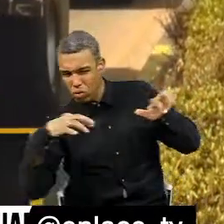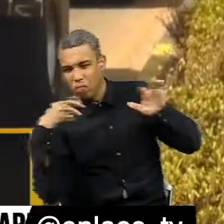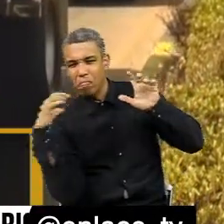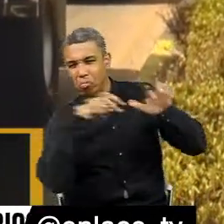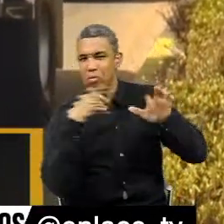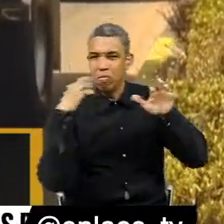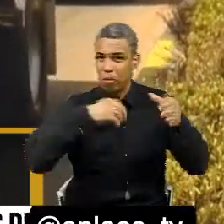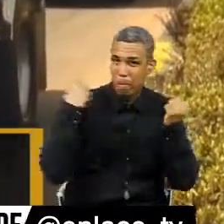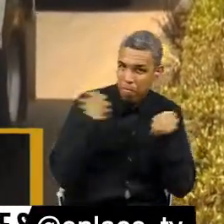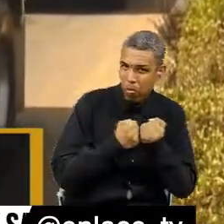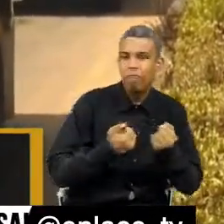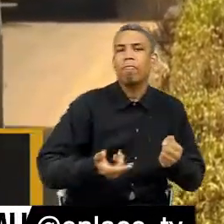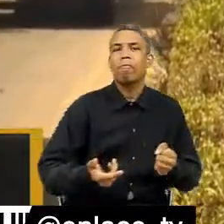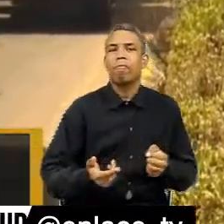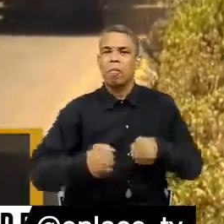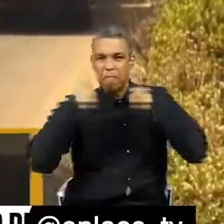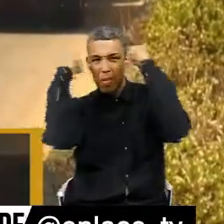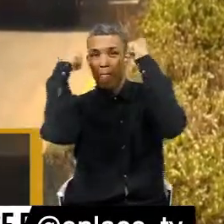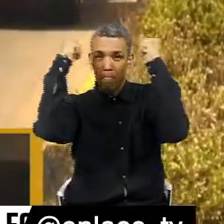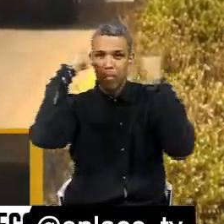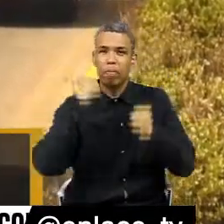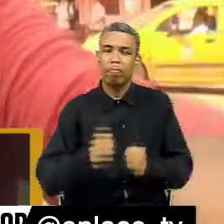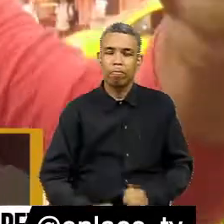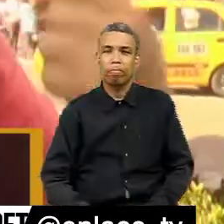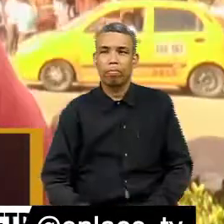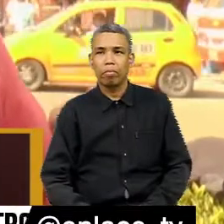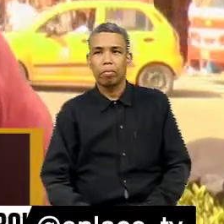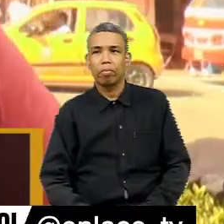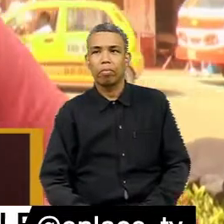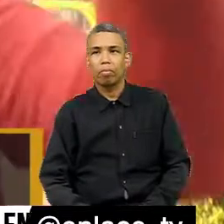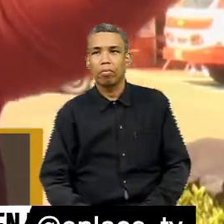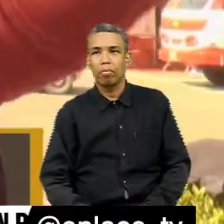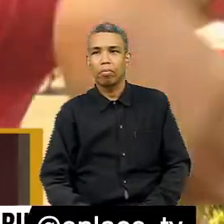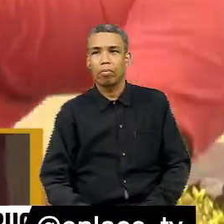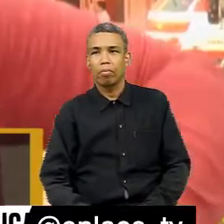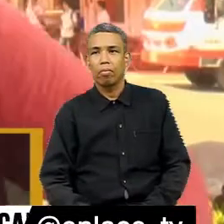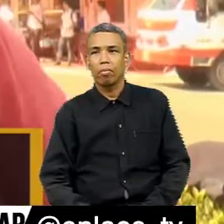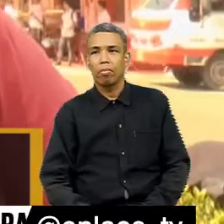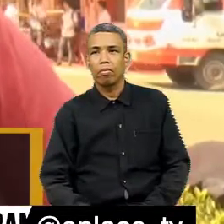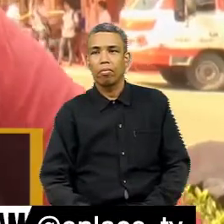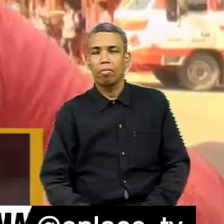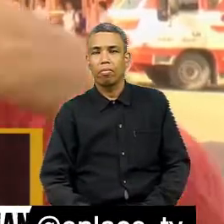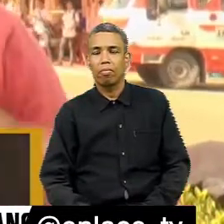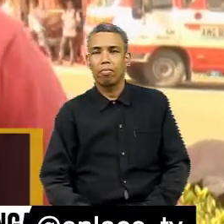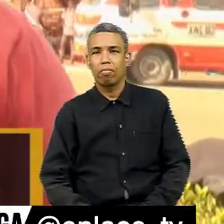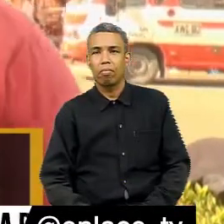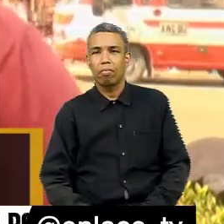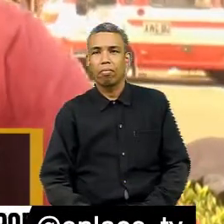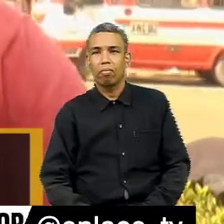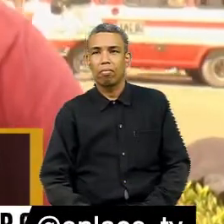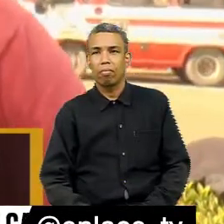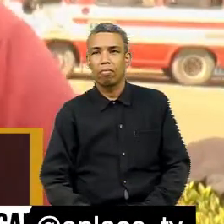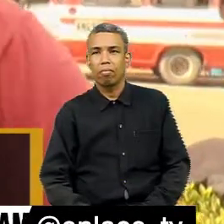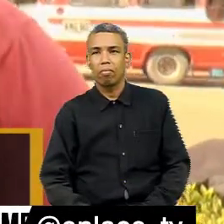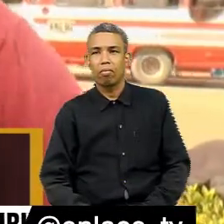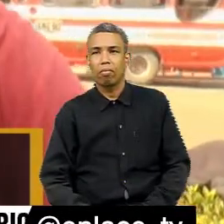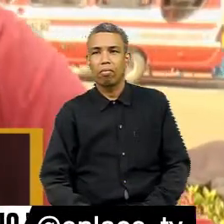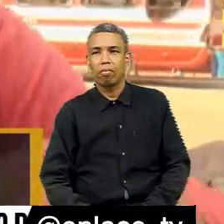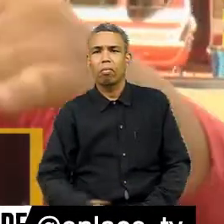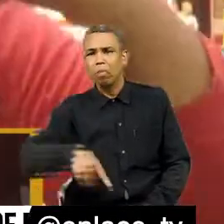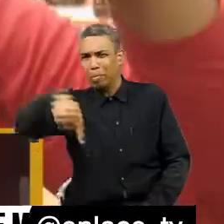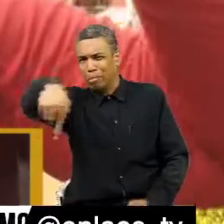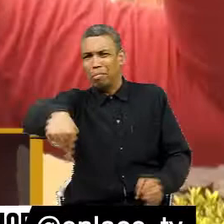carga delicada que transitan por el centro de la ciudad. Nos niega el paso por acá, pero ahora lo permite con productos altamente peligrosos como la nafta